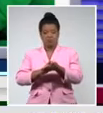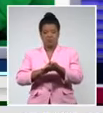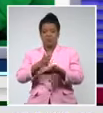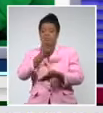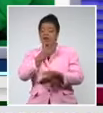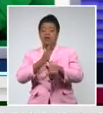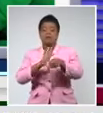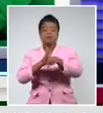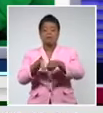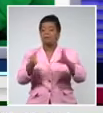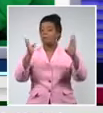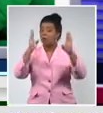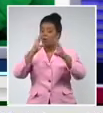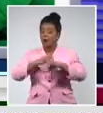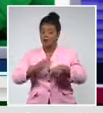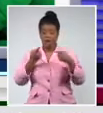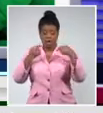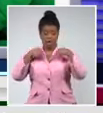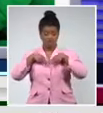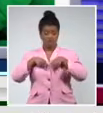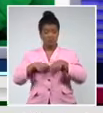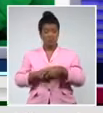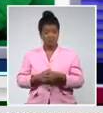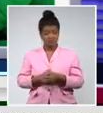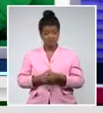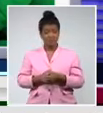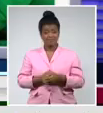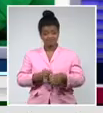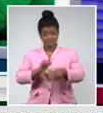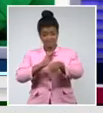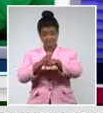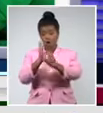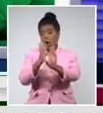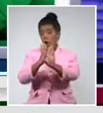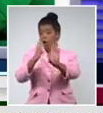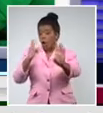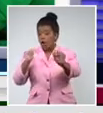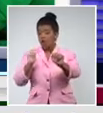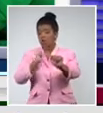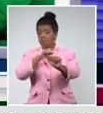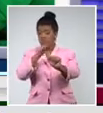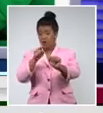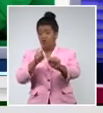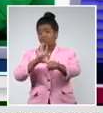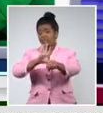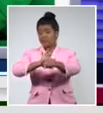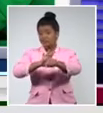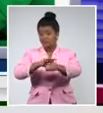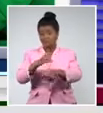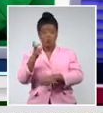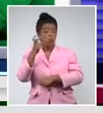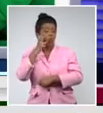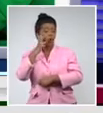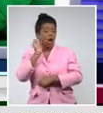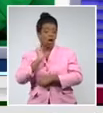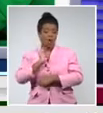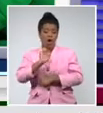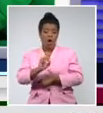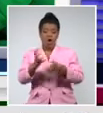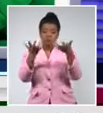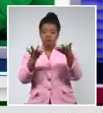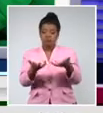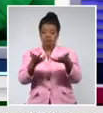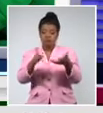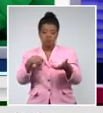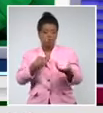inadvertidos en una cola, en una guagua, en un lugar público que compartiéramos con ellos